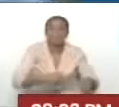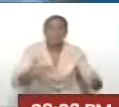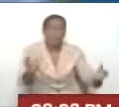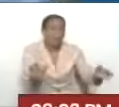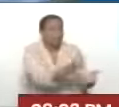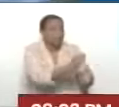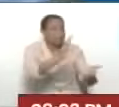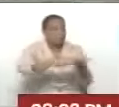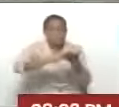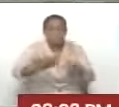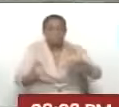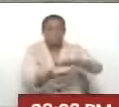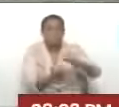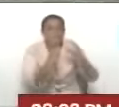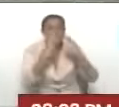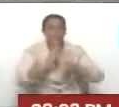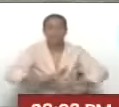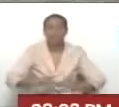¿ves?